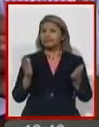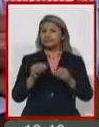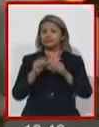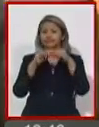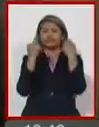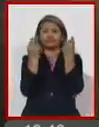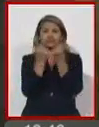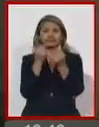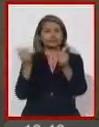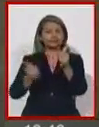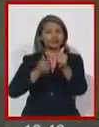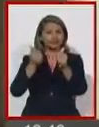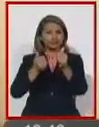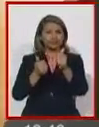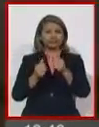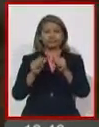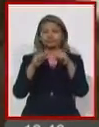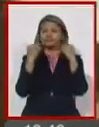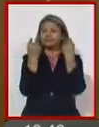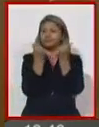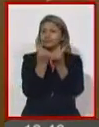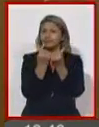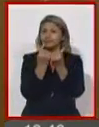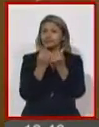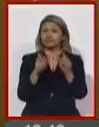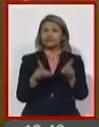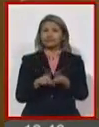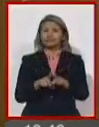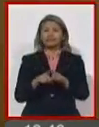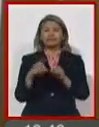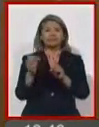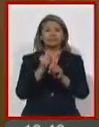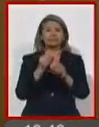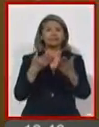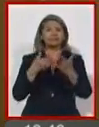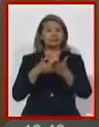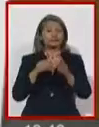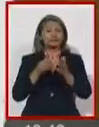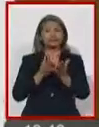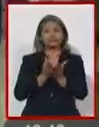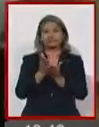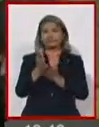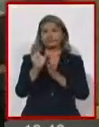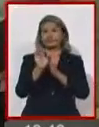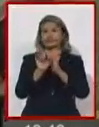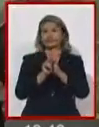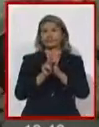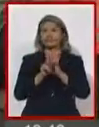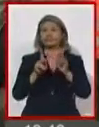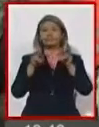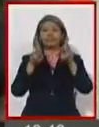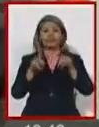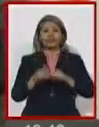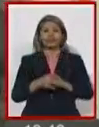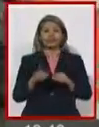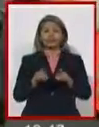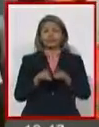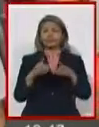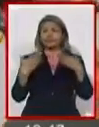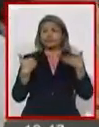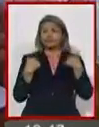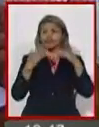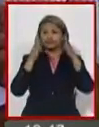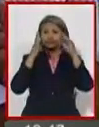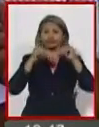el escuadrón de la persecución, el escuadrón del atropello constante de los derechos de ciudadanos y constitucionales. Y nosotros tenemos